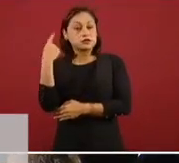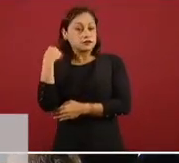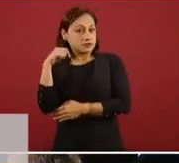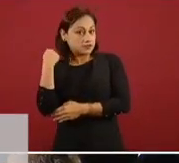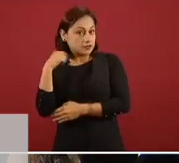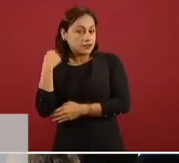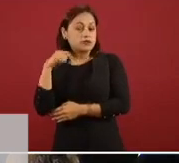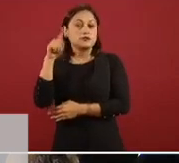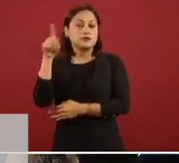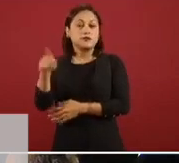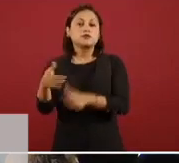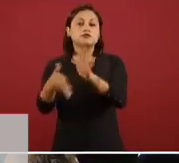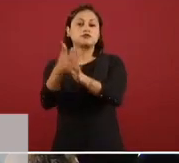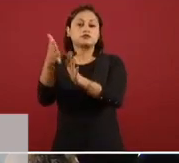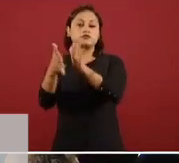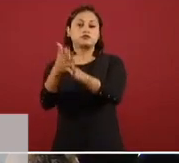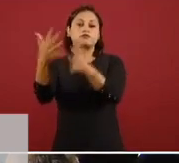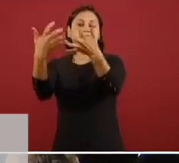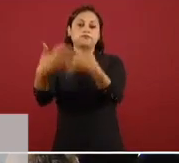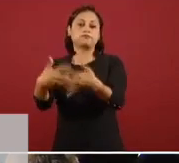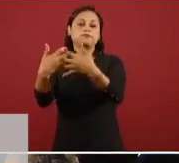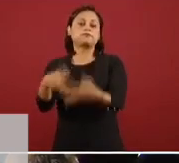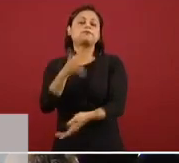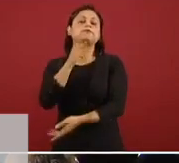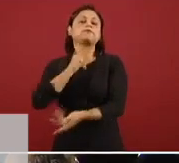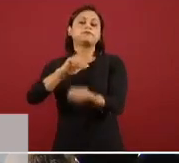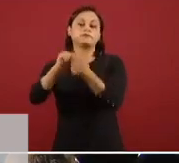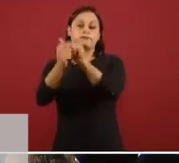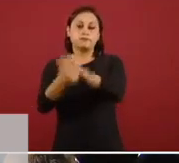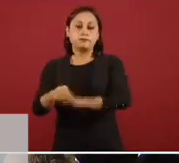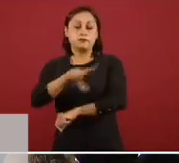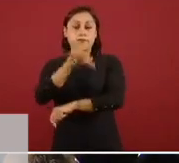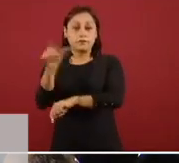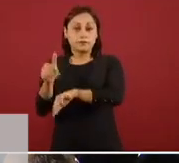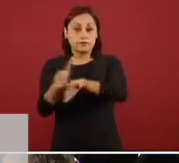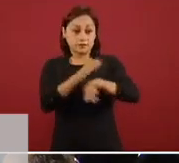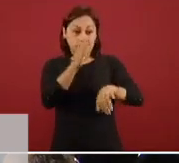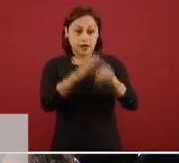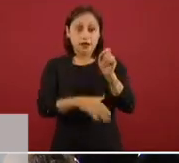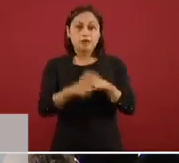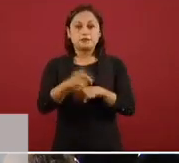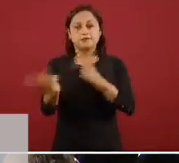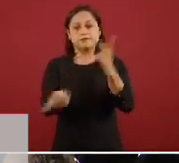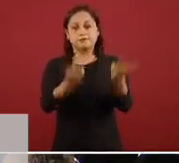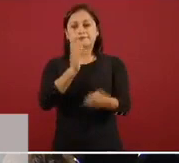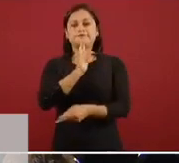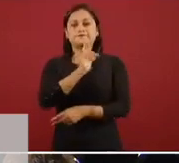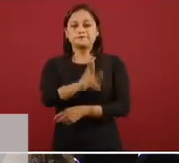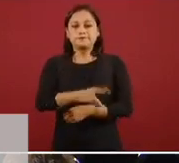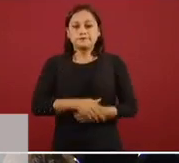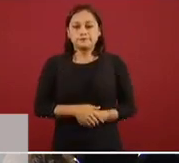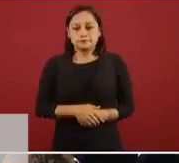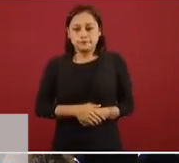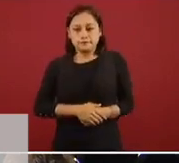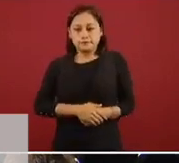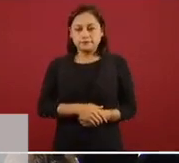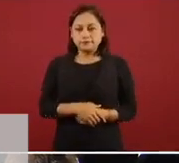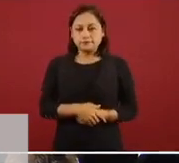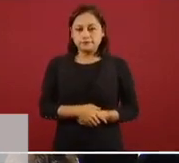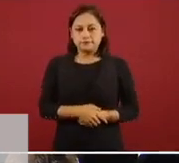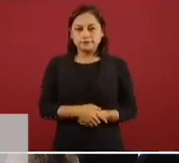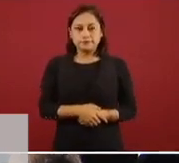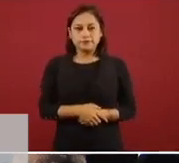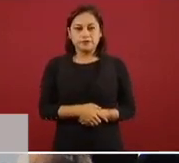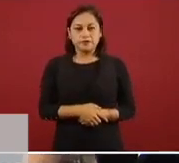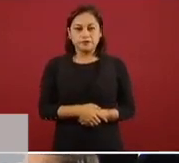gasolinas diésel y gas se presentarán también los avances en el aeropuerto en santa lucia y en la refinería en dos bocas tabasco dejaremos en la